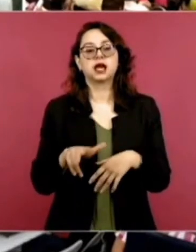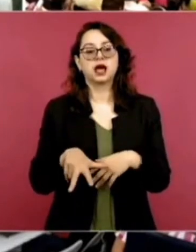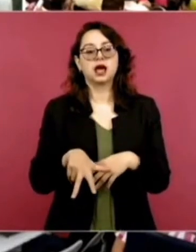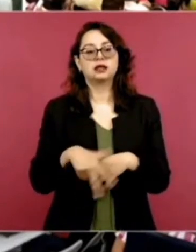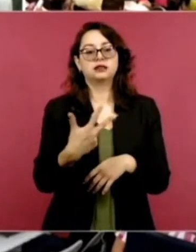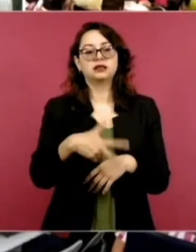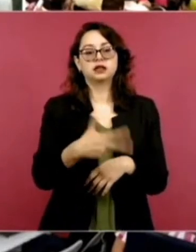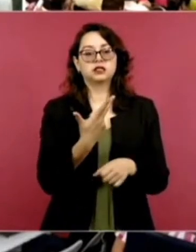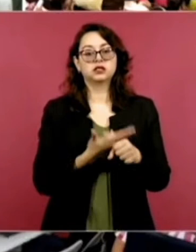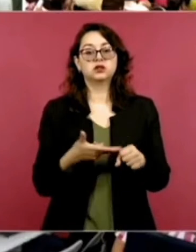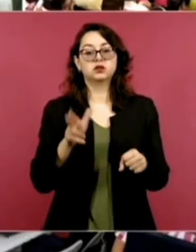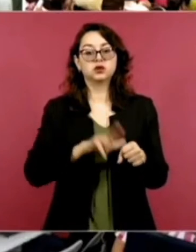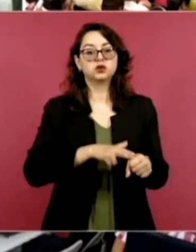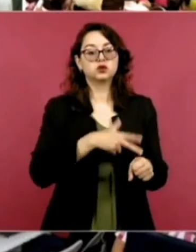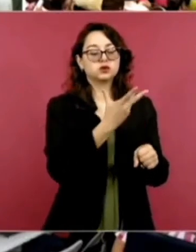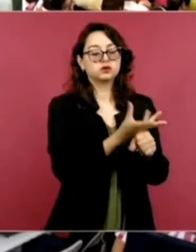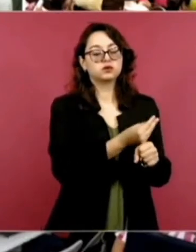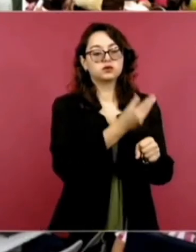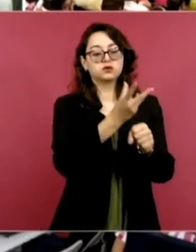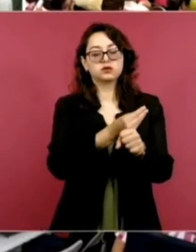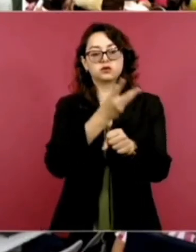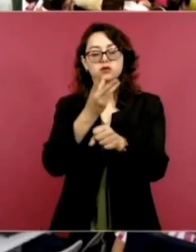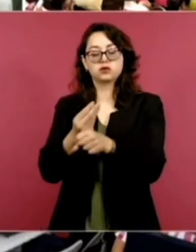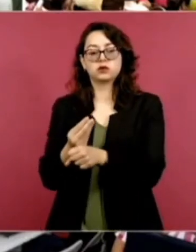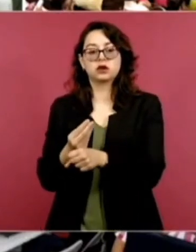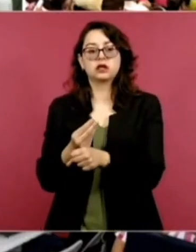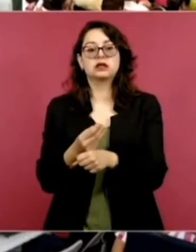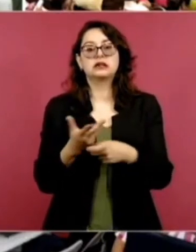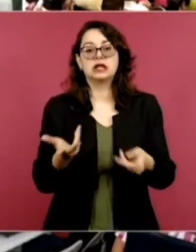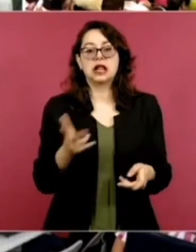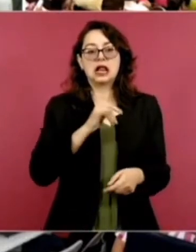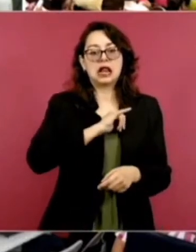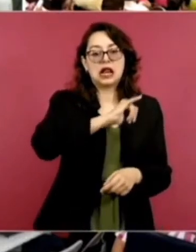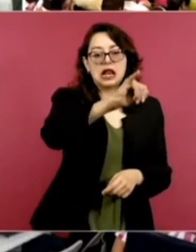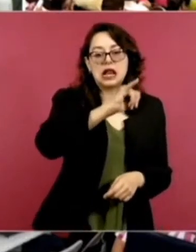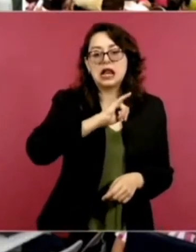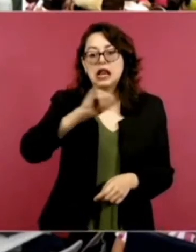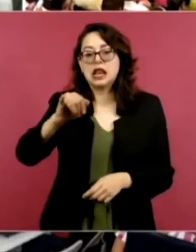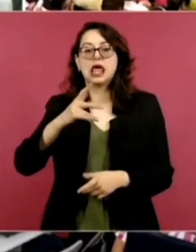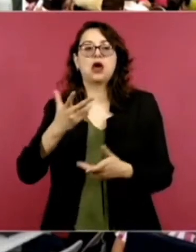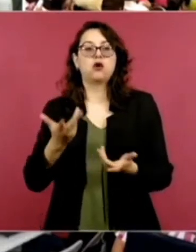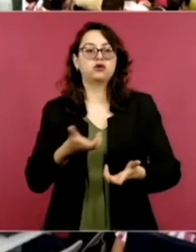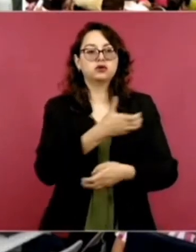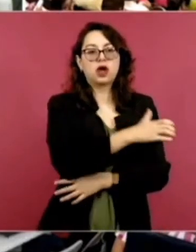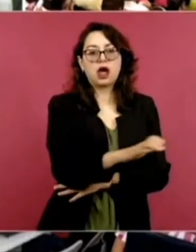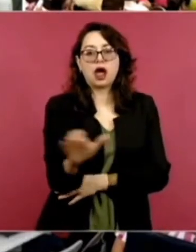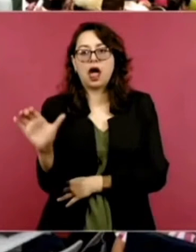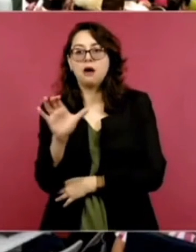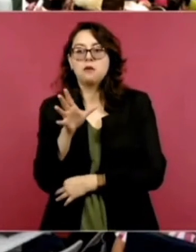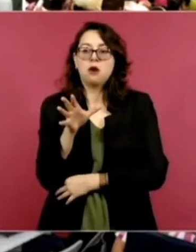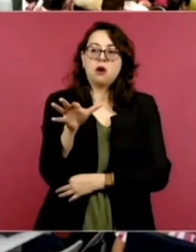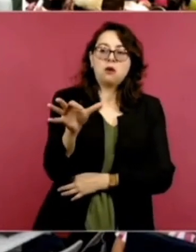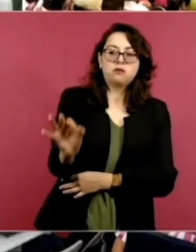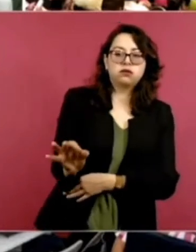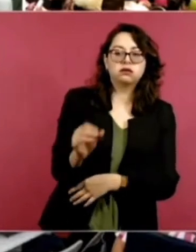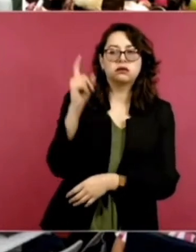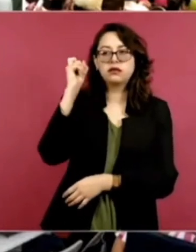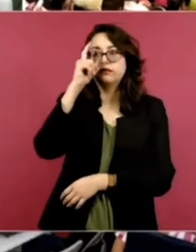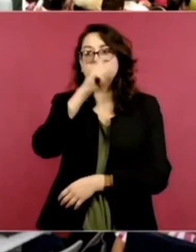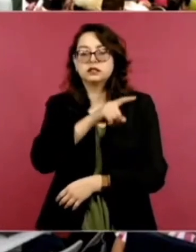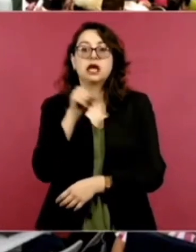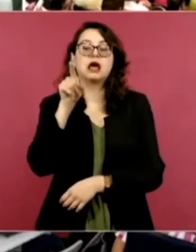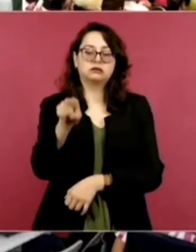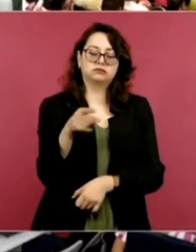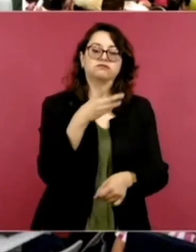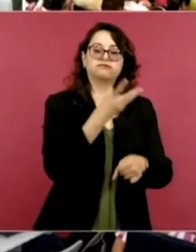hospitales, fundamentalmente hospitales de zonas rurales o de difícil acceso. También en